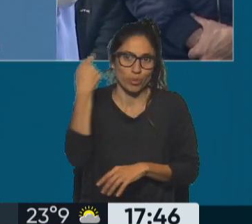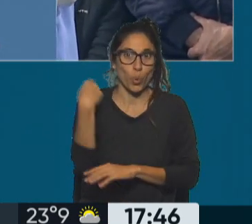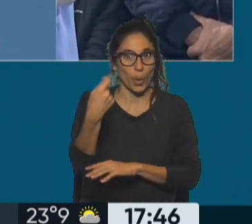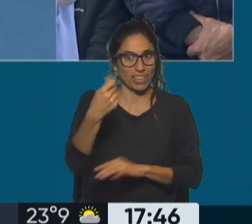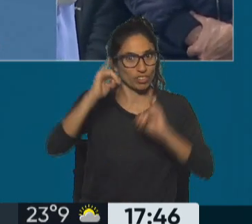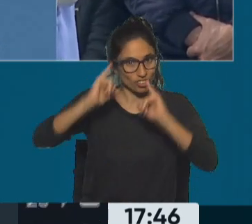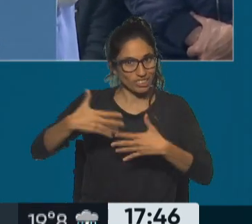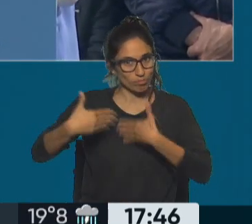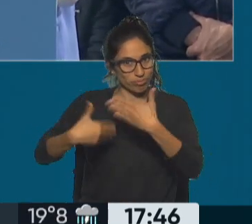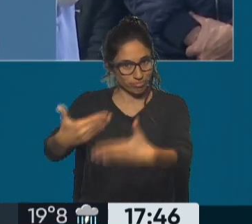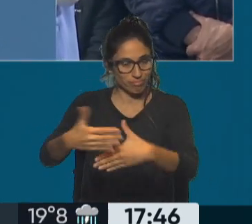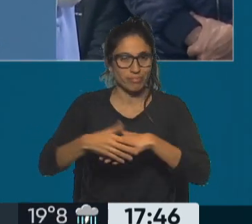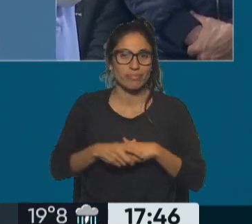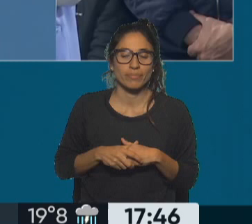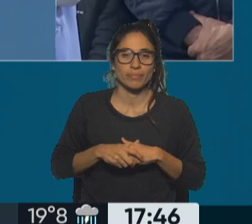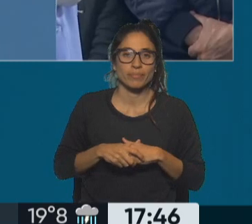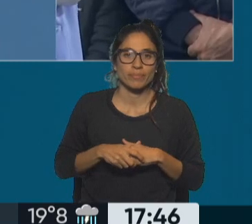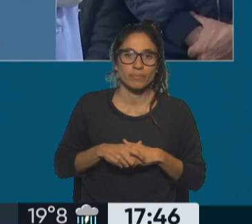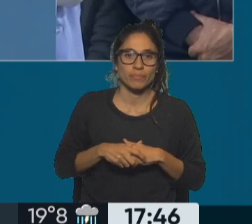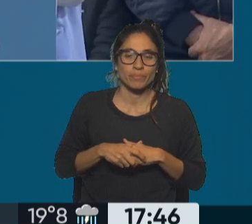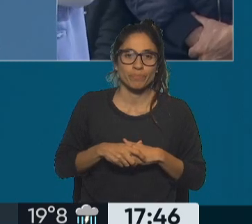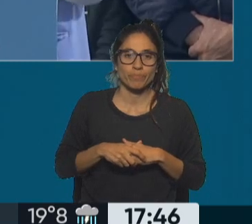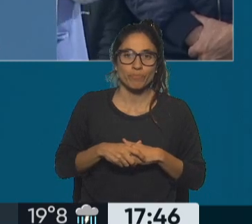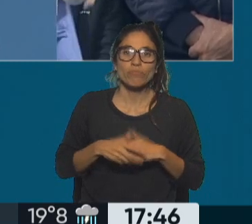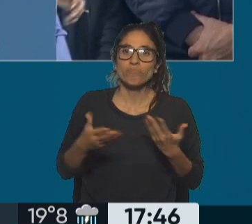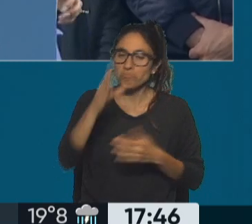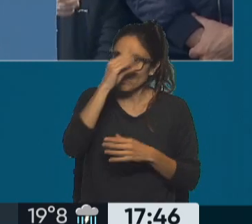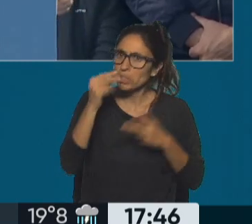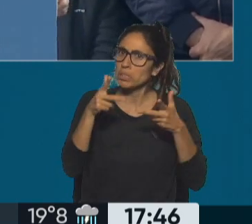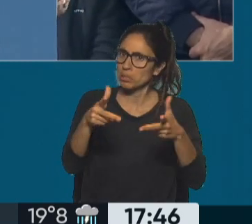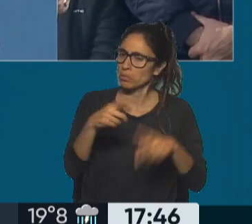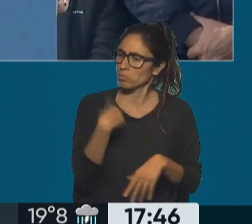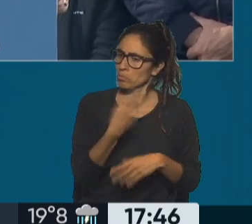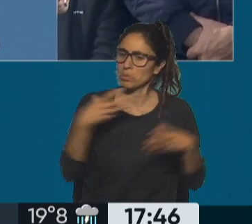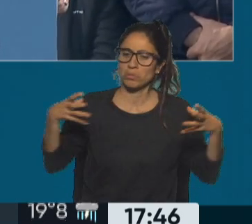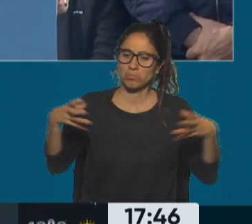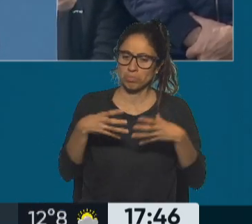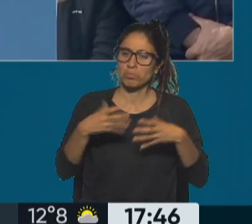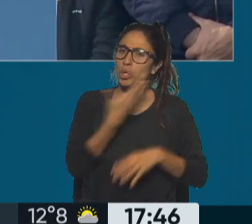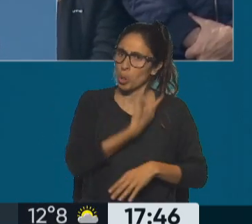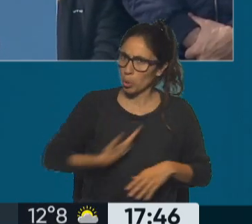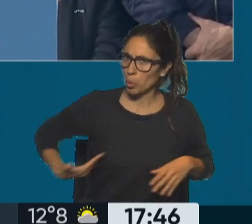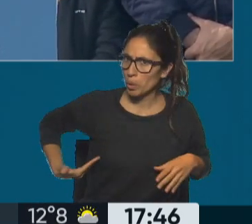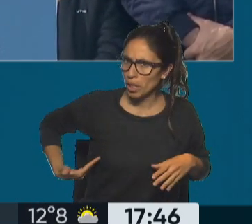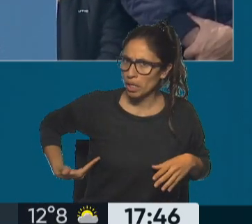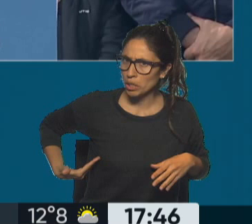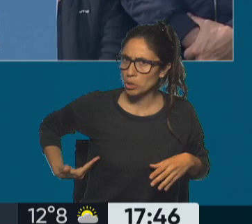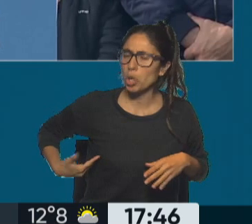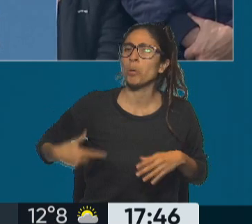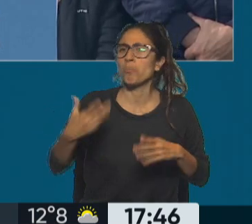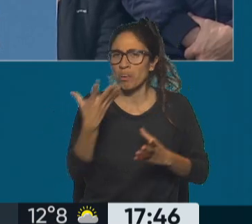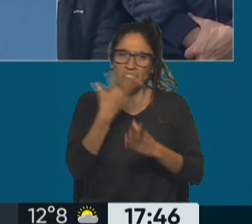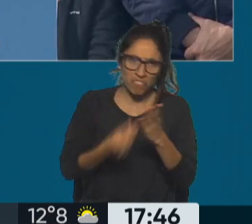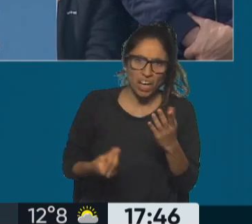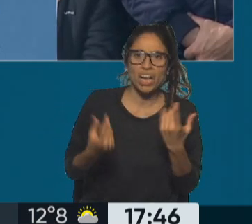este gobierno, a pesar de las diferencias y de las discusiones internas, sin duda fue mucho mejor de lo que podría